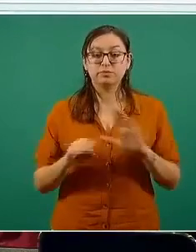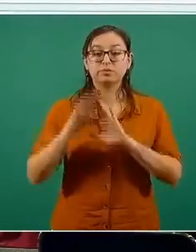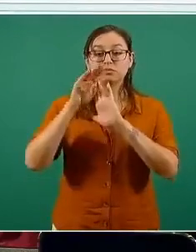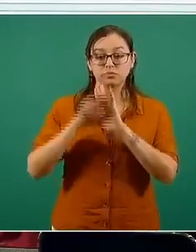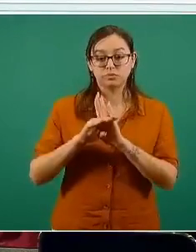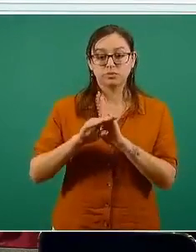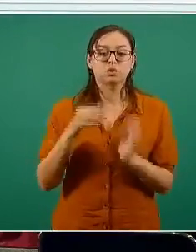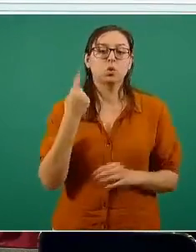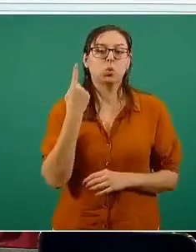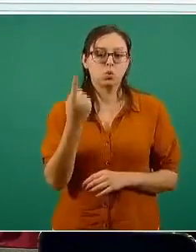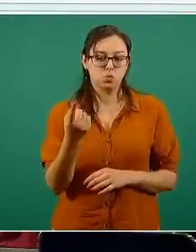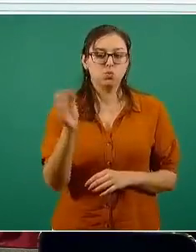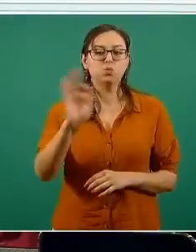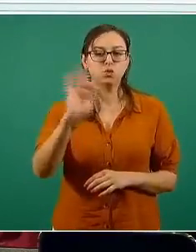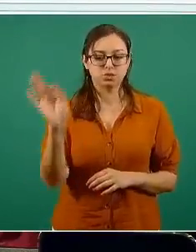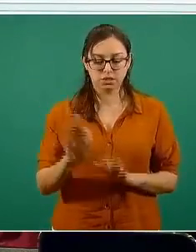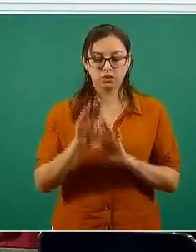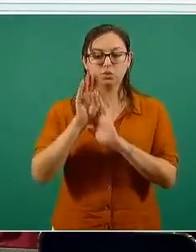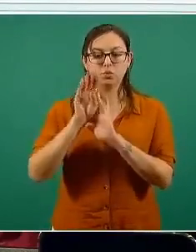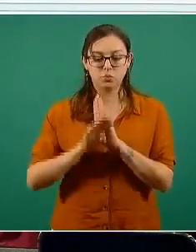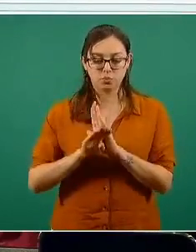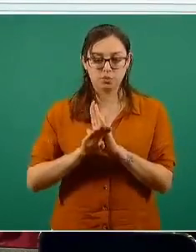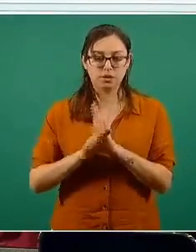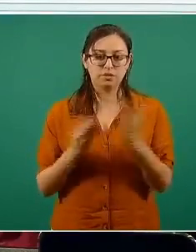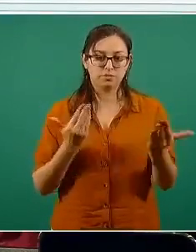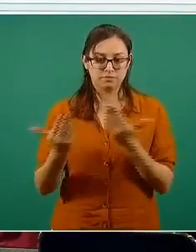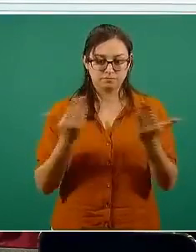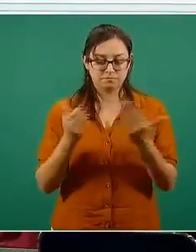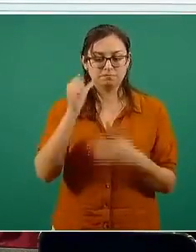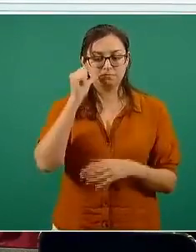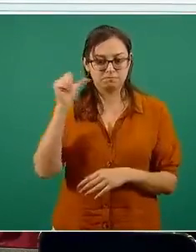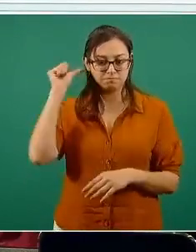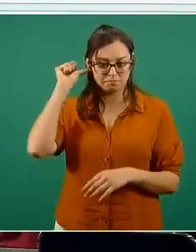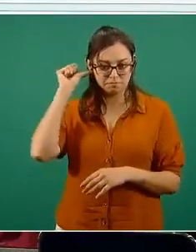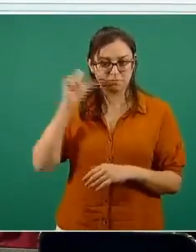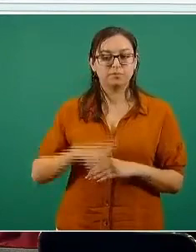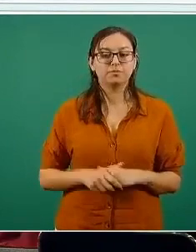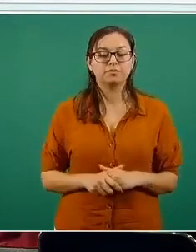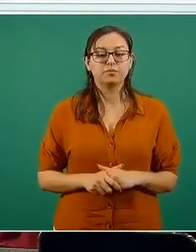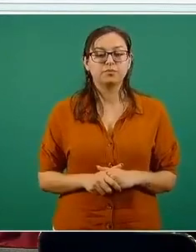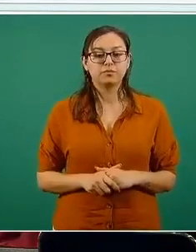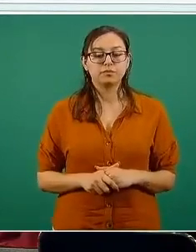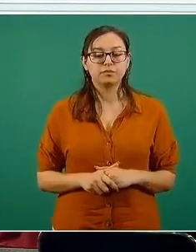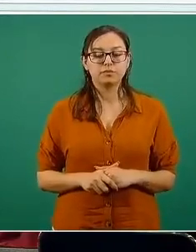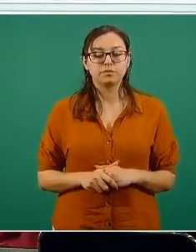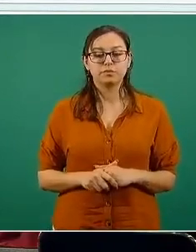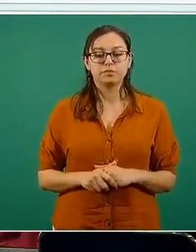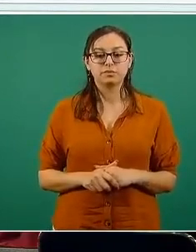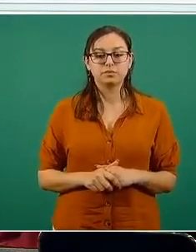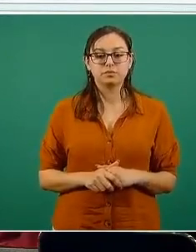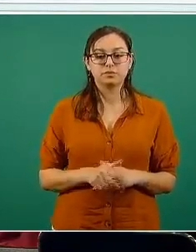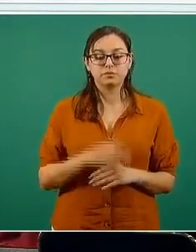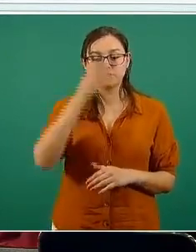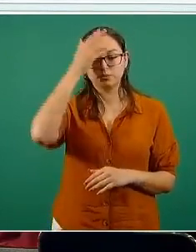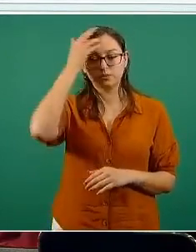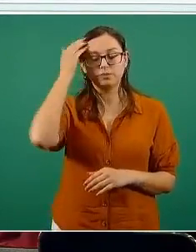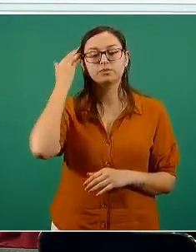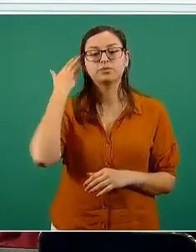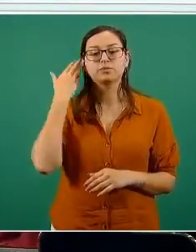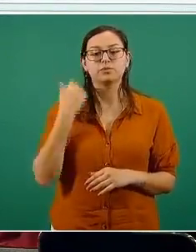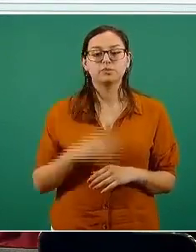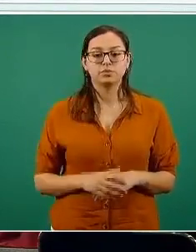de 1 punto porcentual de lo que presentamos el día de ayer. Sigue siendo bastante heterogéneo.